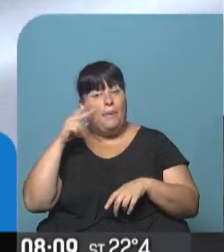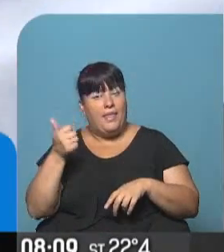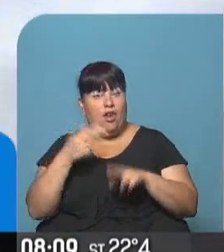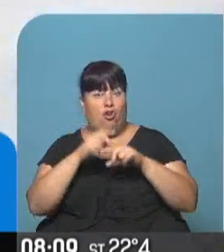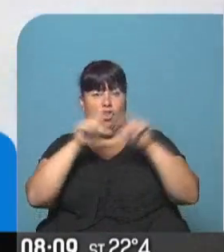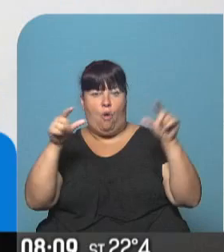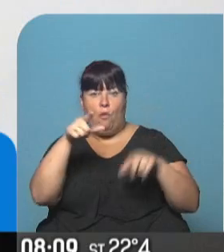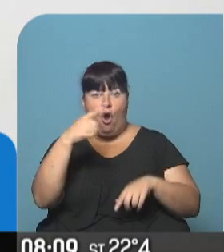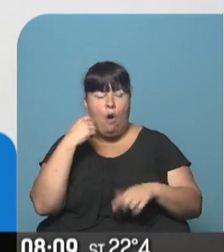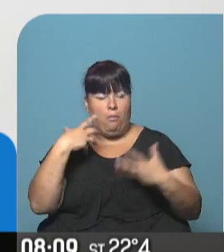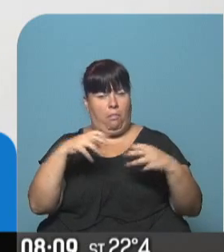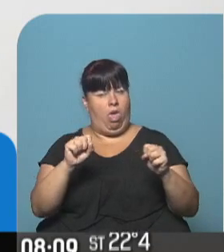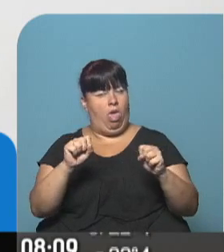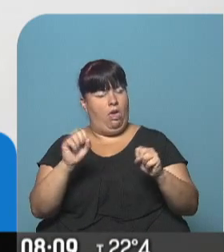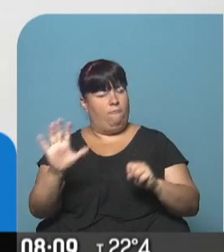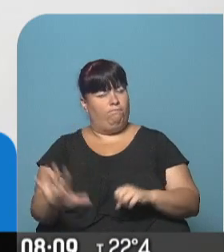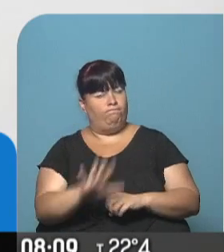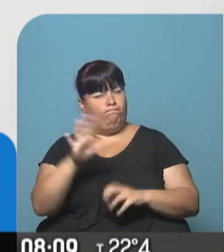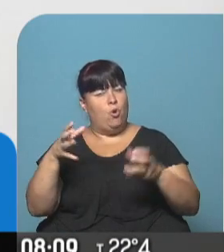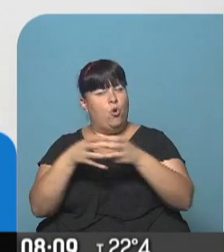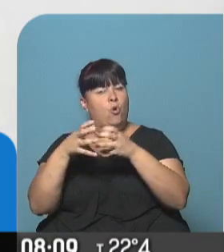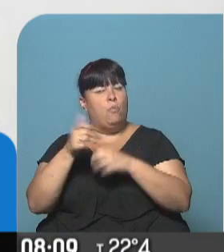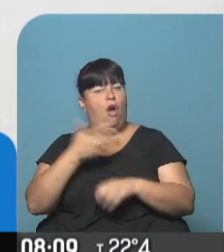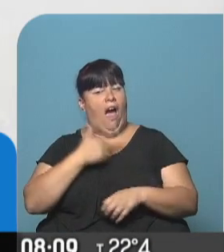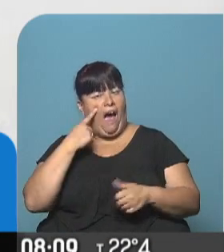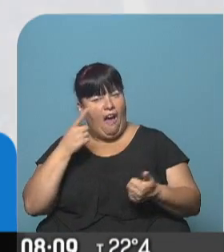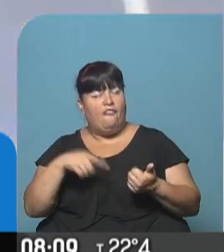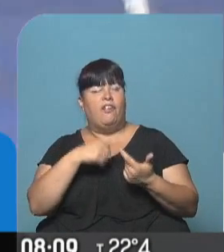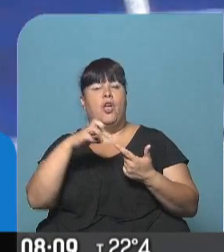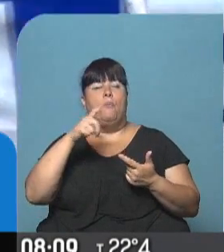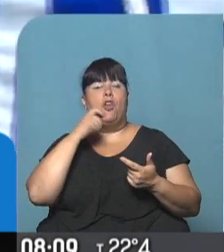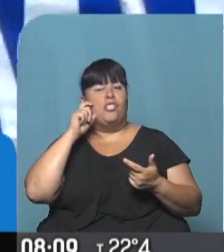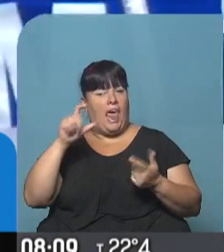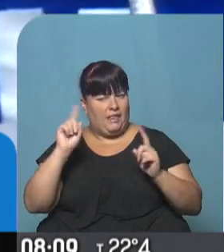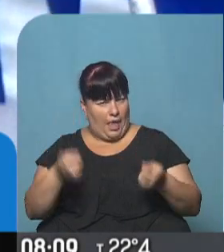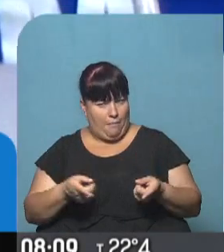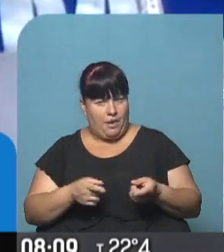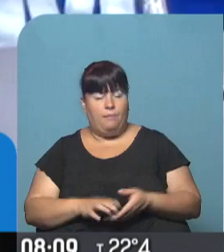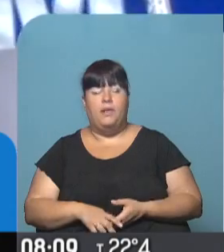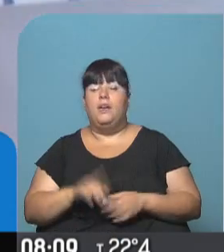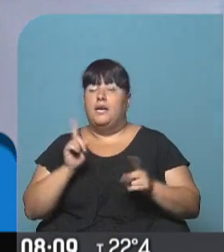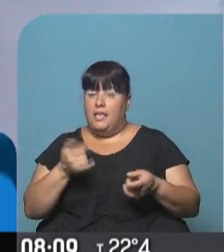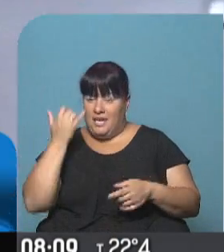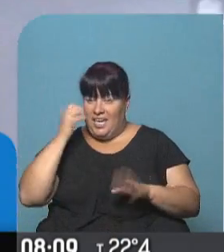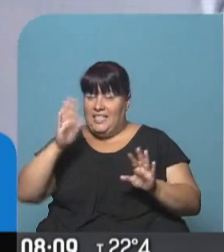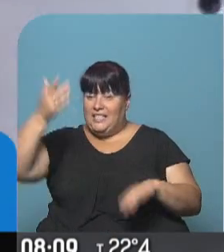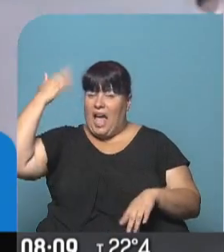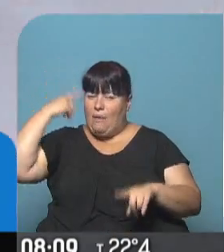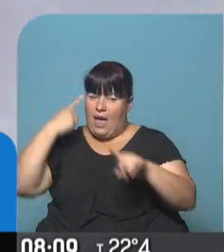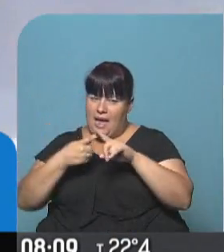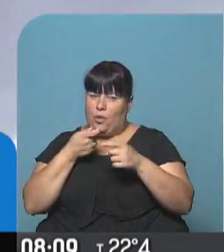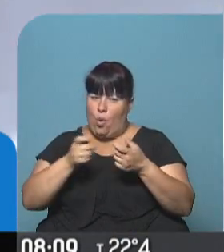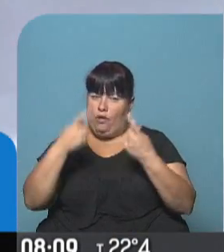de Balcedo apareció bajo la lupa de organismos como la AFI y la PROCELAC. Además, ya contaba con